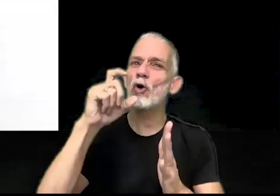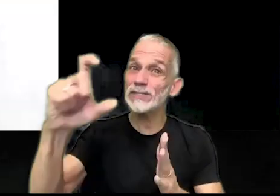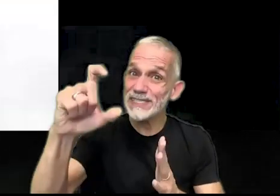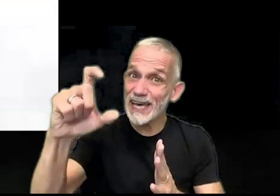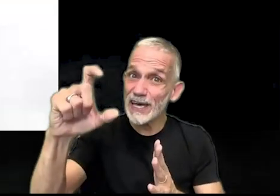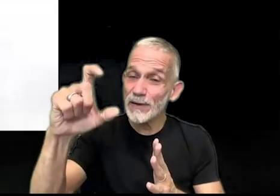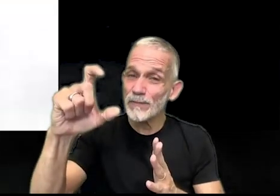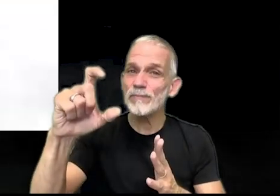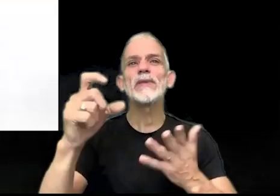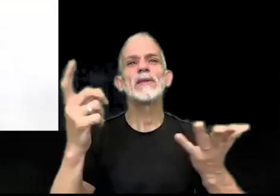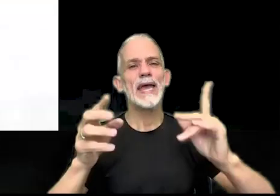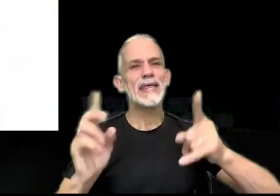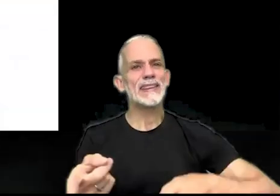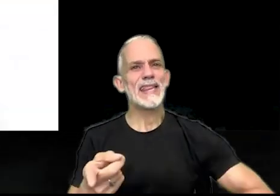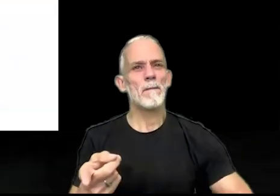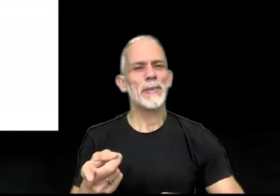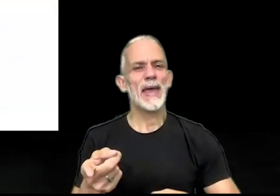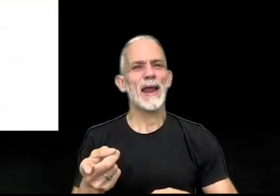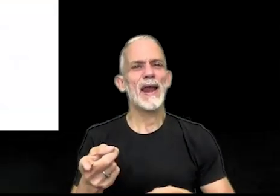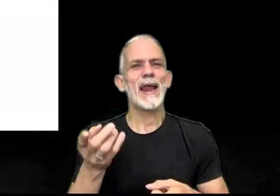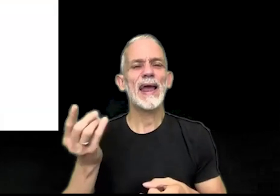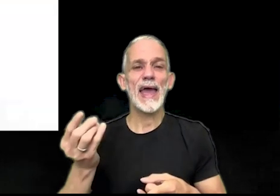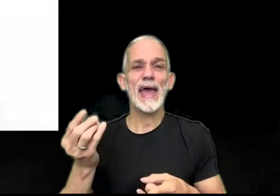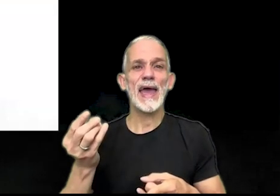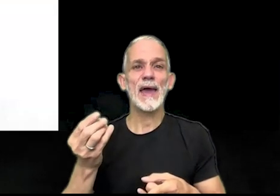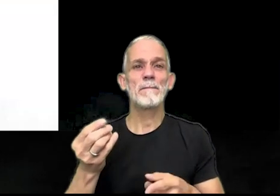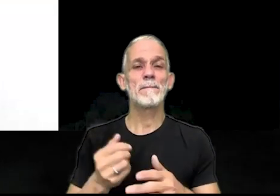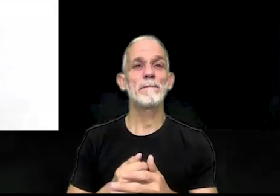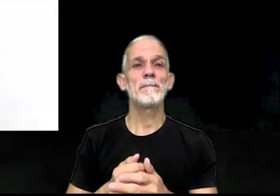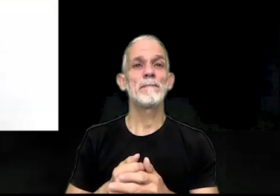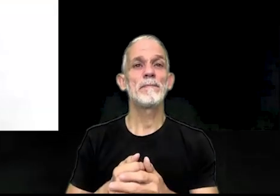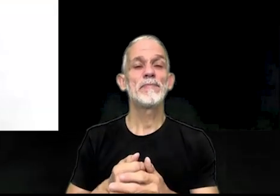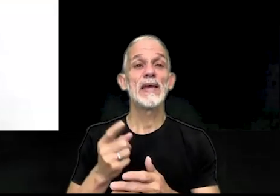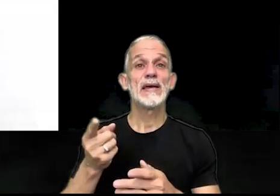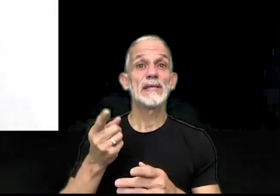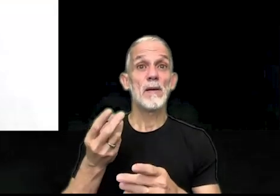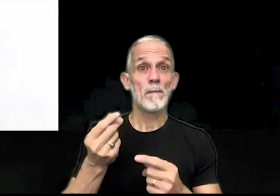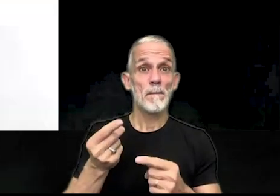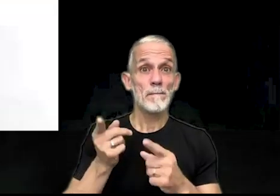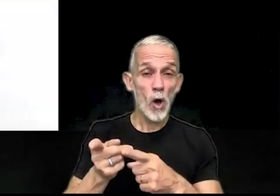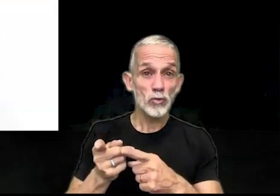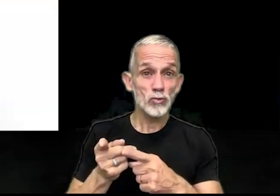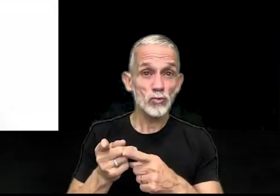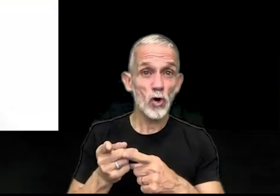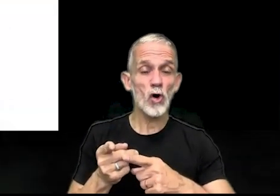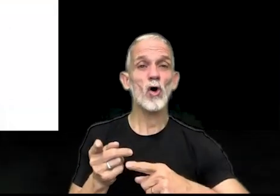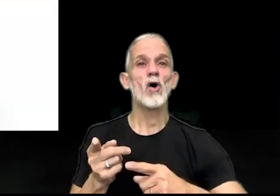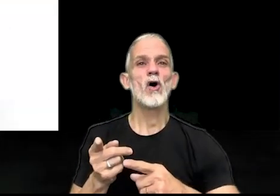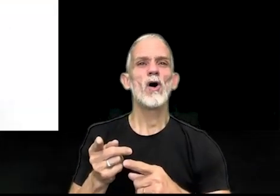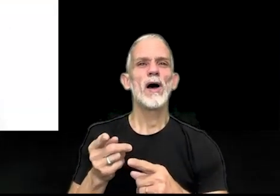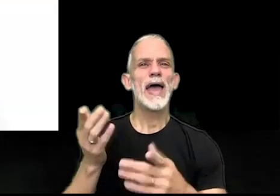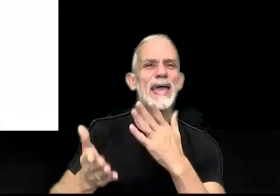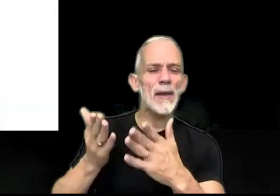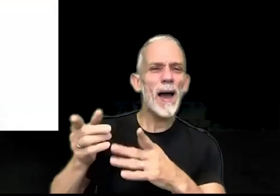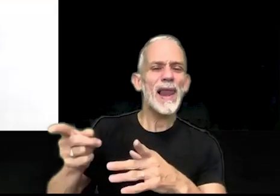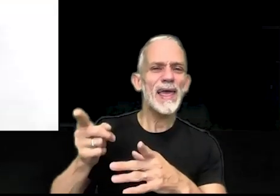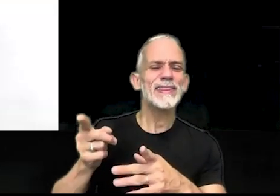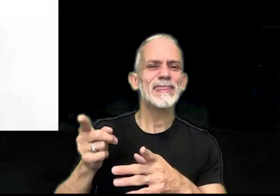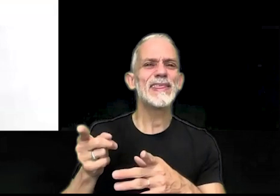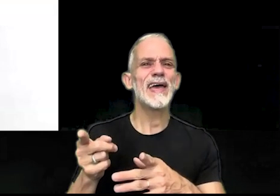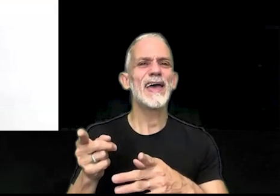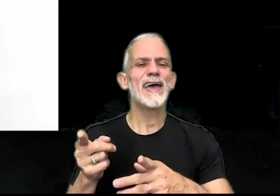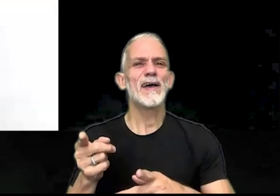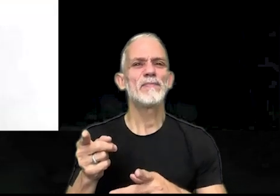C, y que digamos, este monto supere al equivalente a